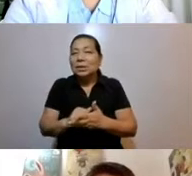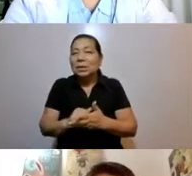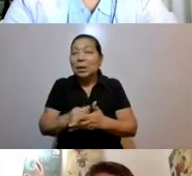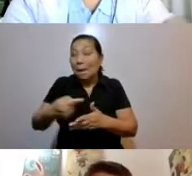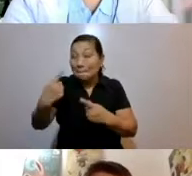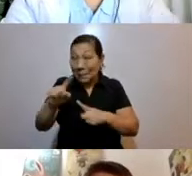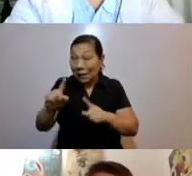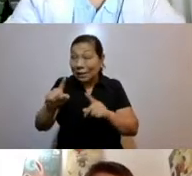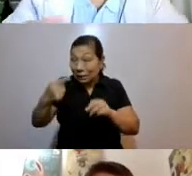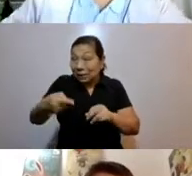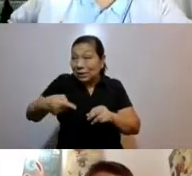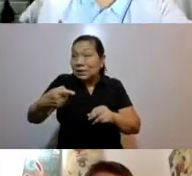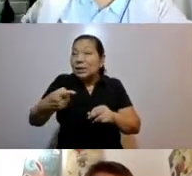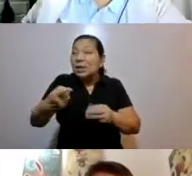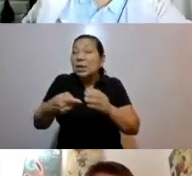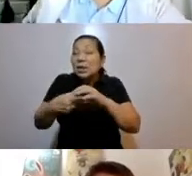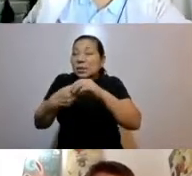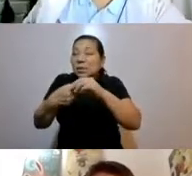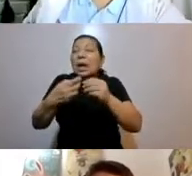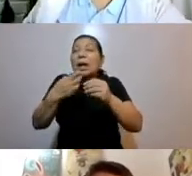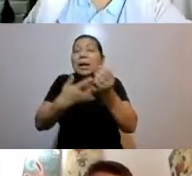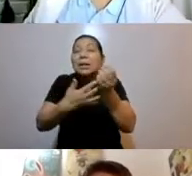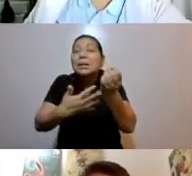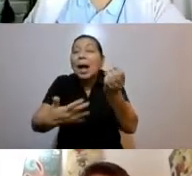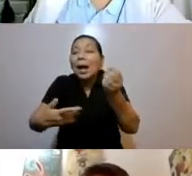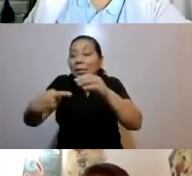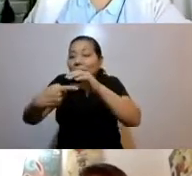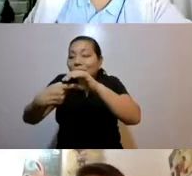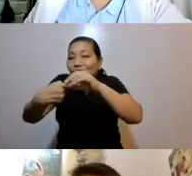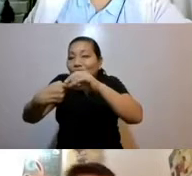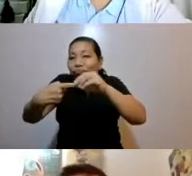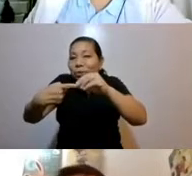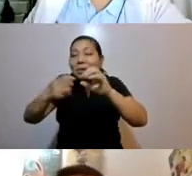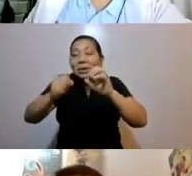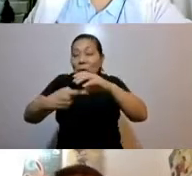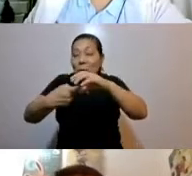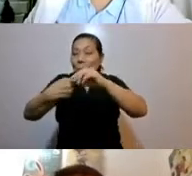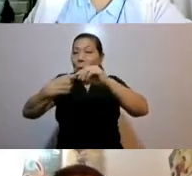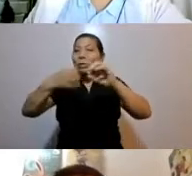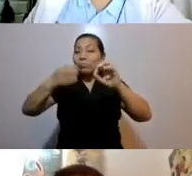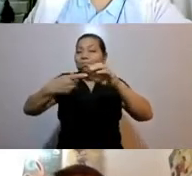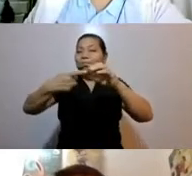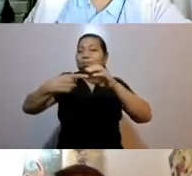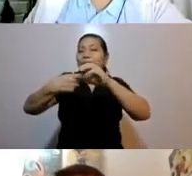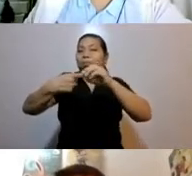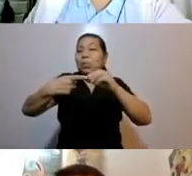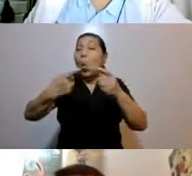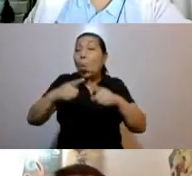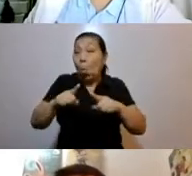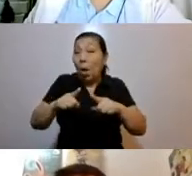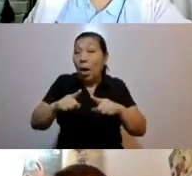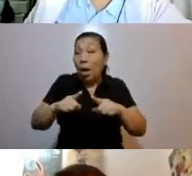pene para lograr la erección se llena de sangre y esto permite que logre rigidez. Entonces, cuando hay